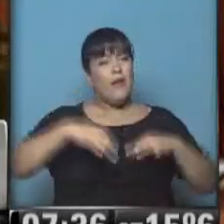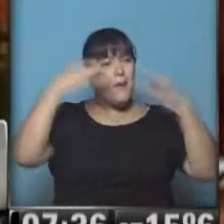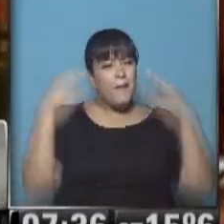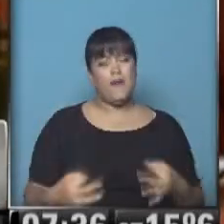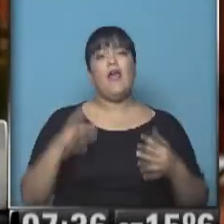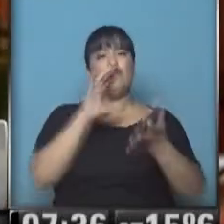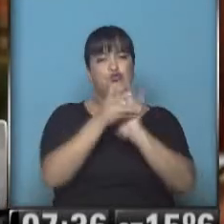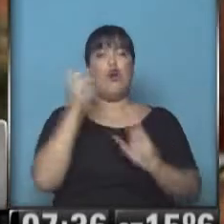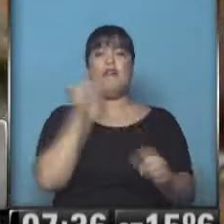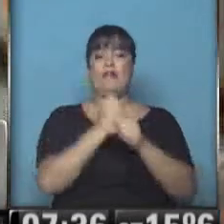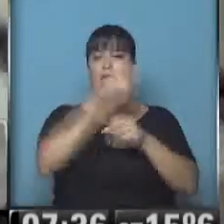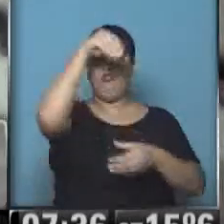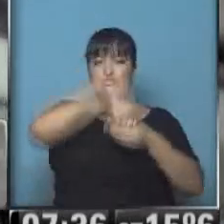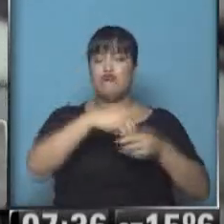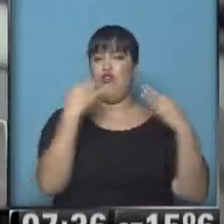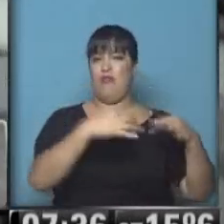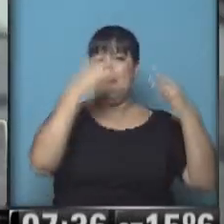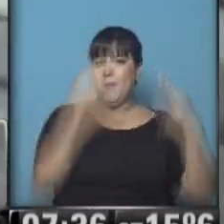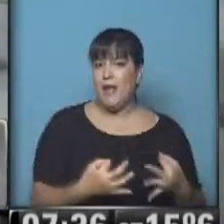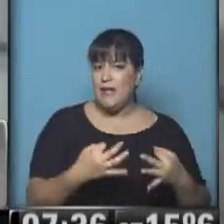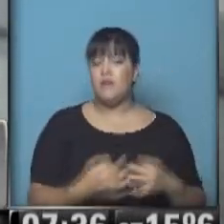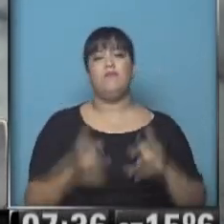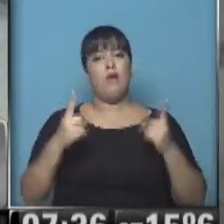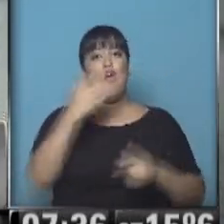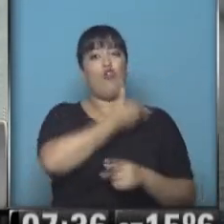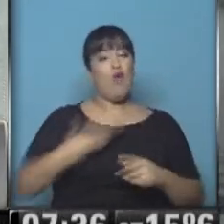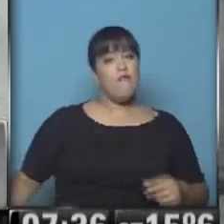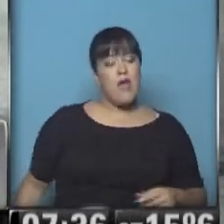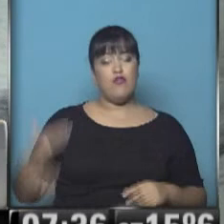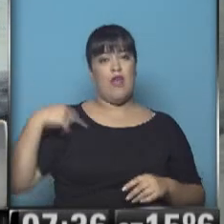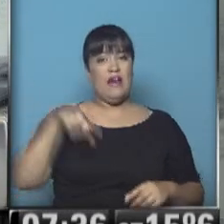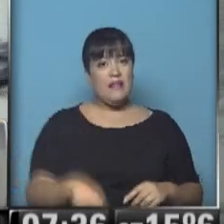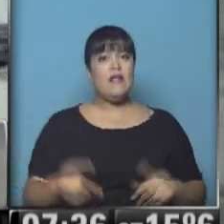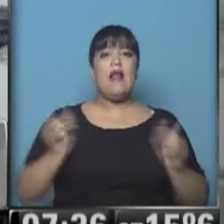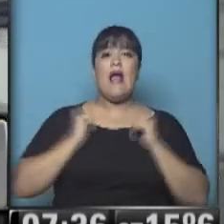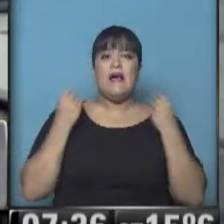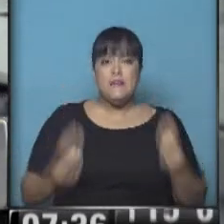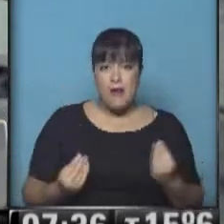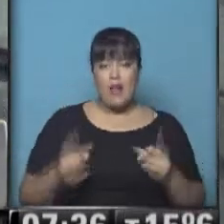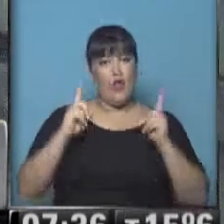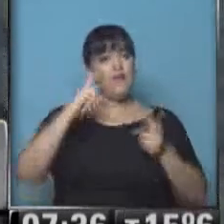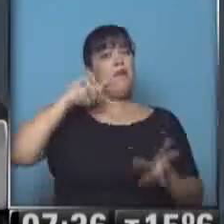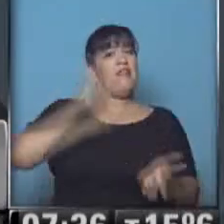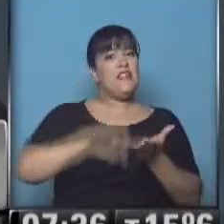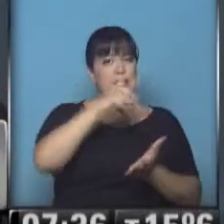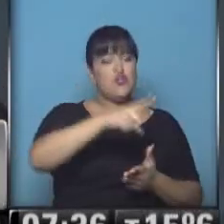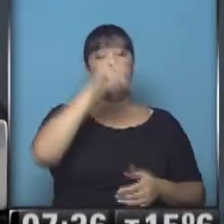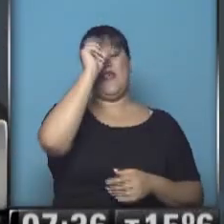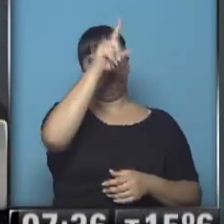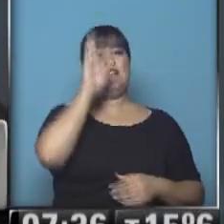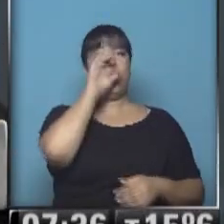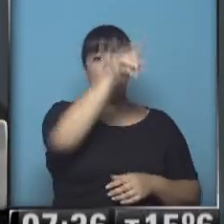el ejercicio de las funciones judiciales el gobierno argentino espera que las decisiones que se adopten en los eeuu de américa